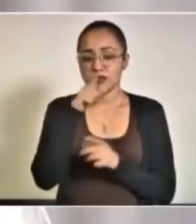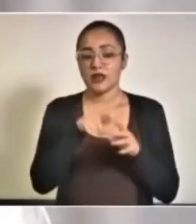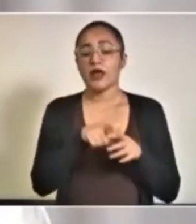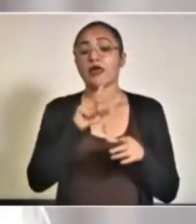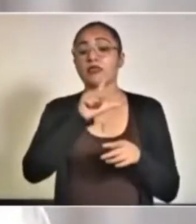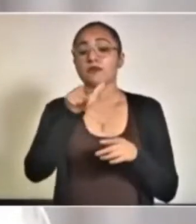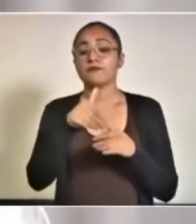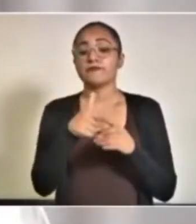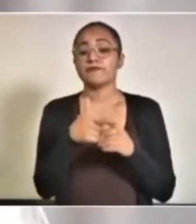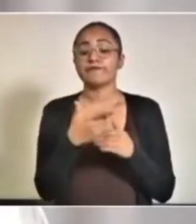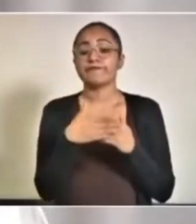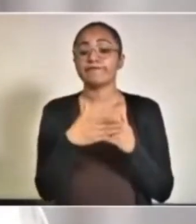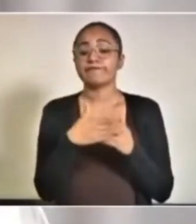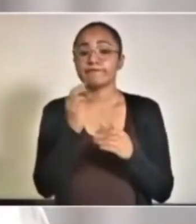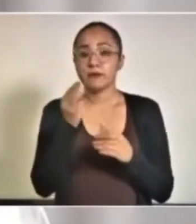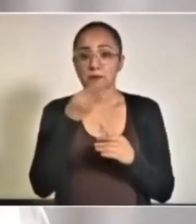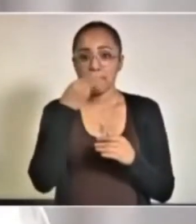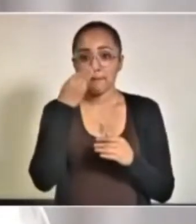de